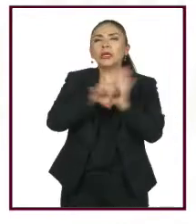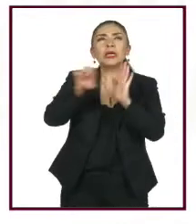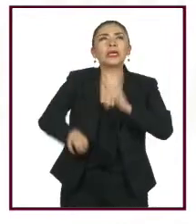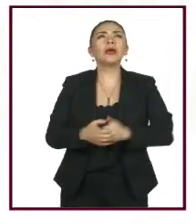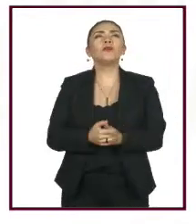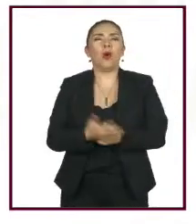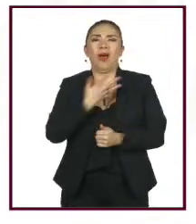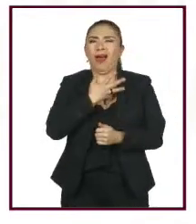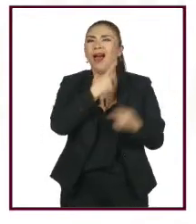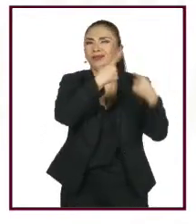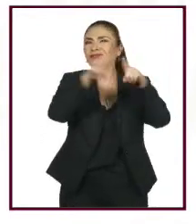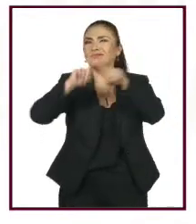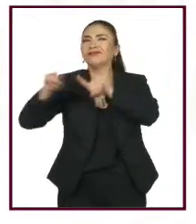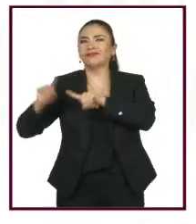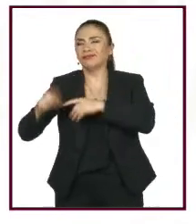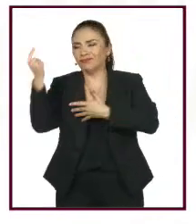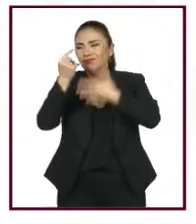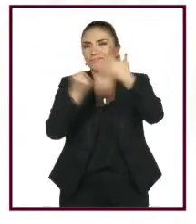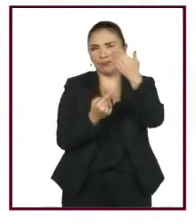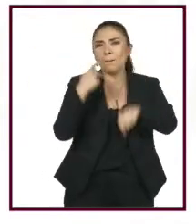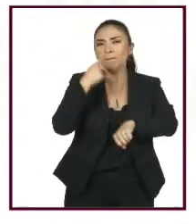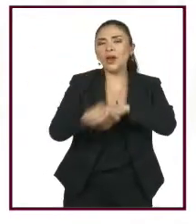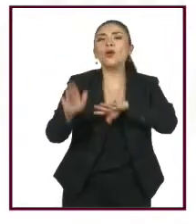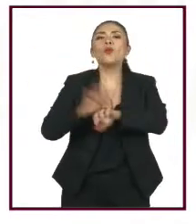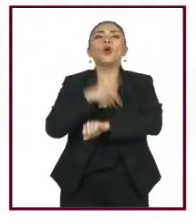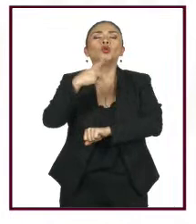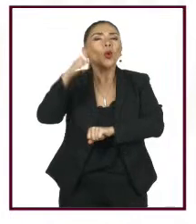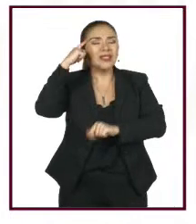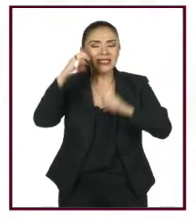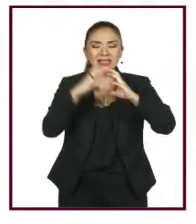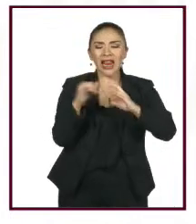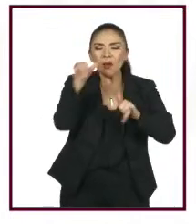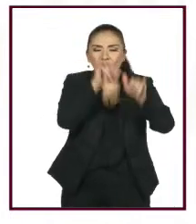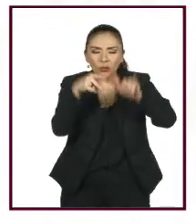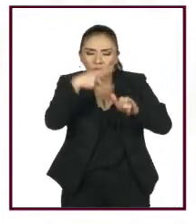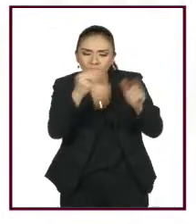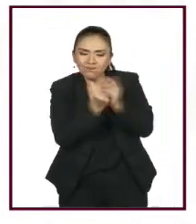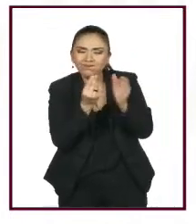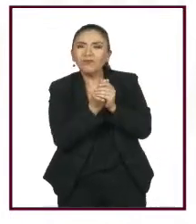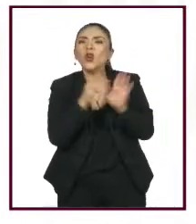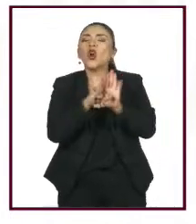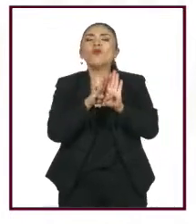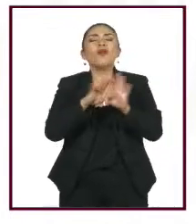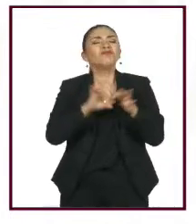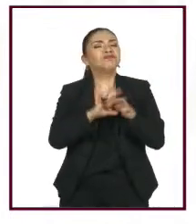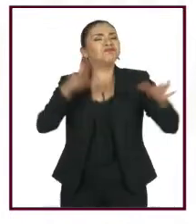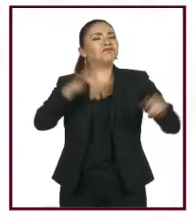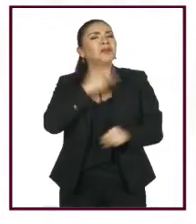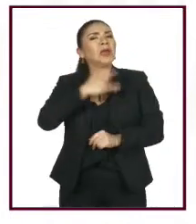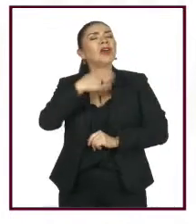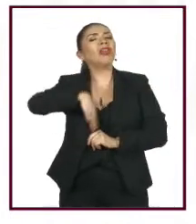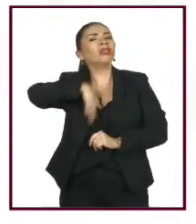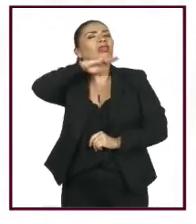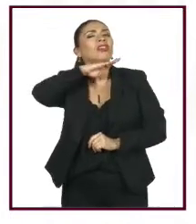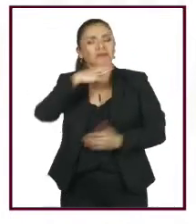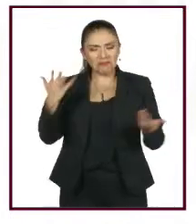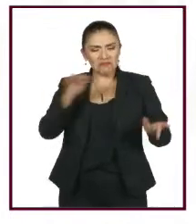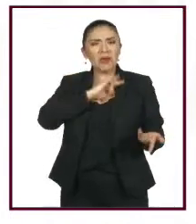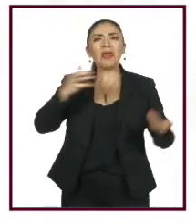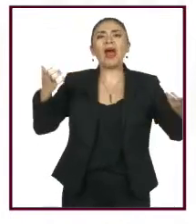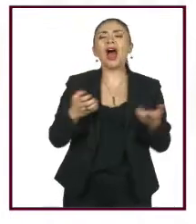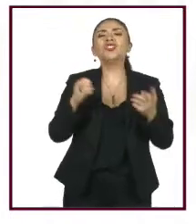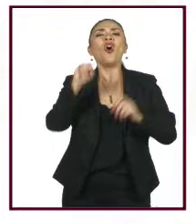con múltiples riesgos porque alteran toda la química cerebral, las conductas son más desinhibidas, pueden tener